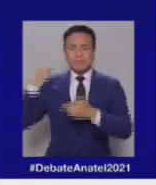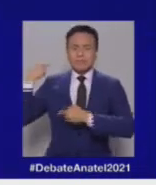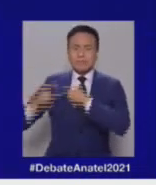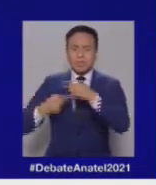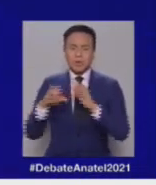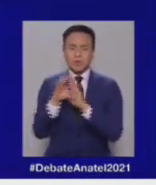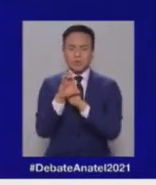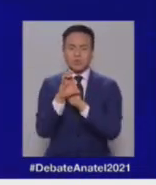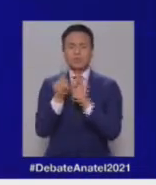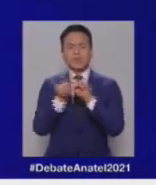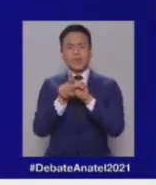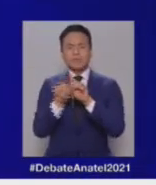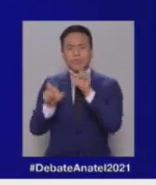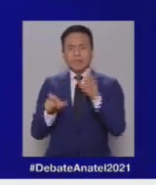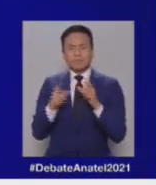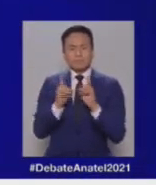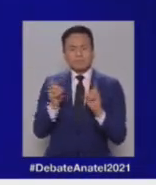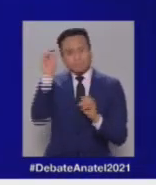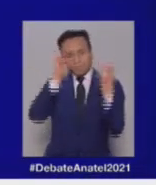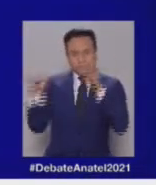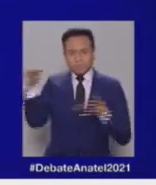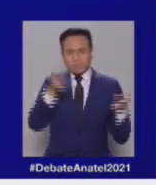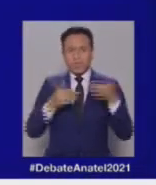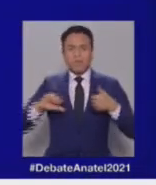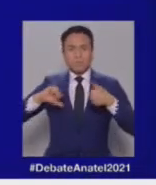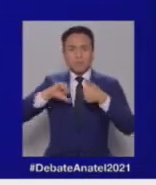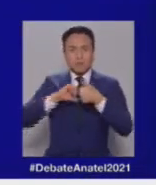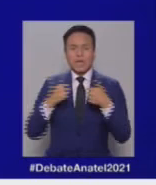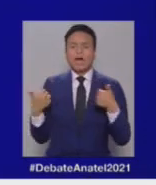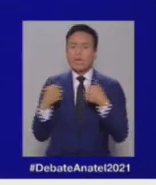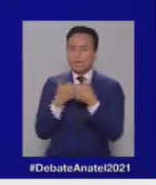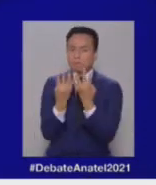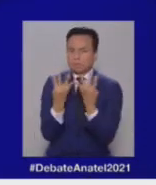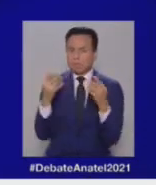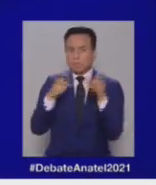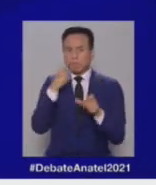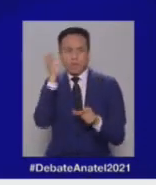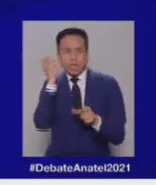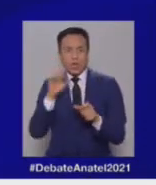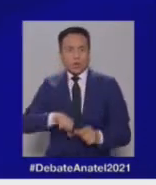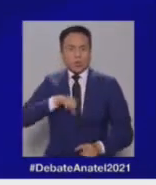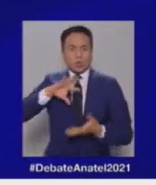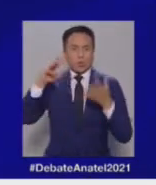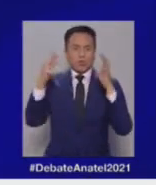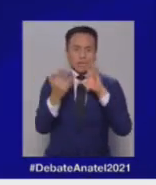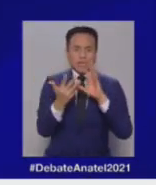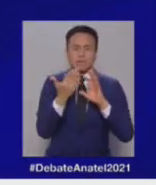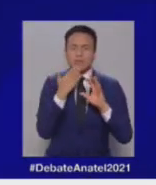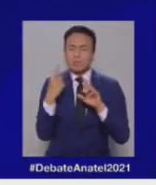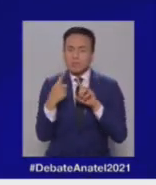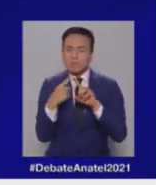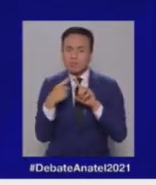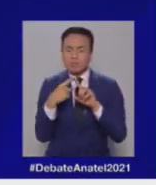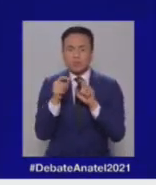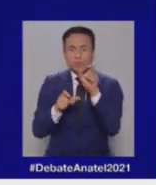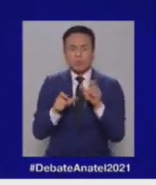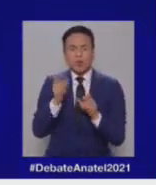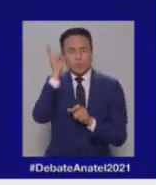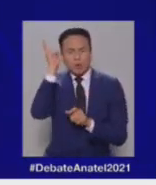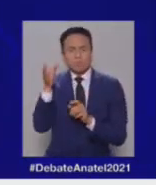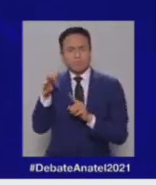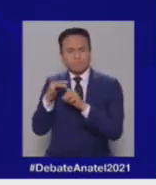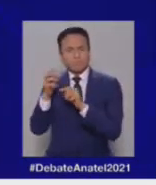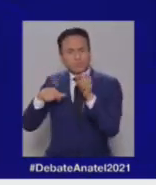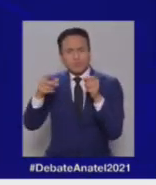73-256-1630, o escríbanos en cualquiera de nuestras plataformas. Y la invitación cordial y afectuosa que nosotros le hacemos a usted es a concurrir a los